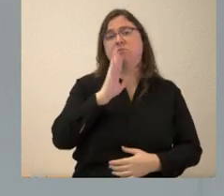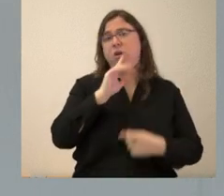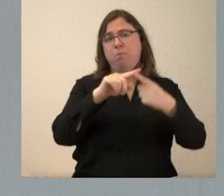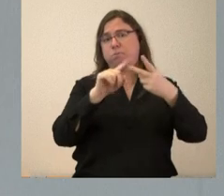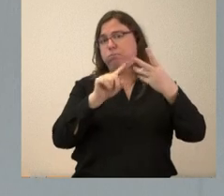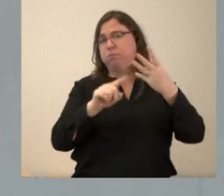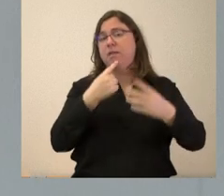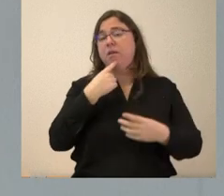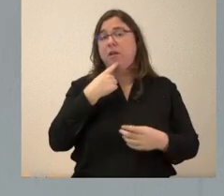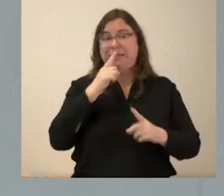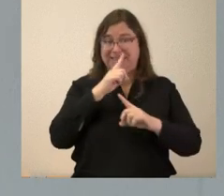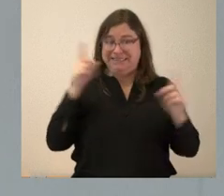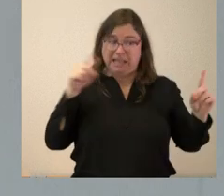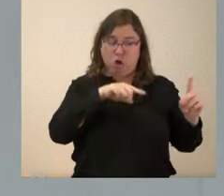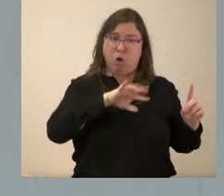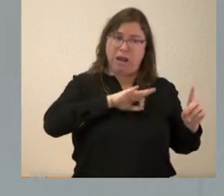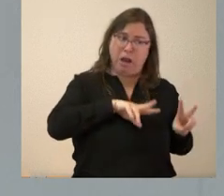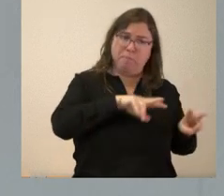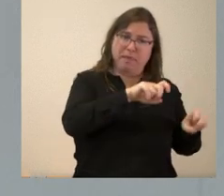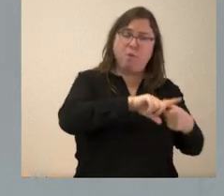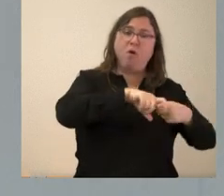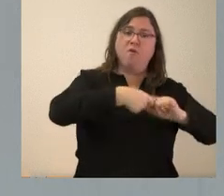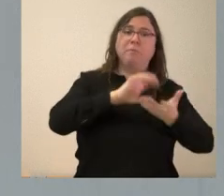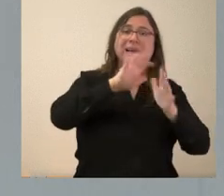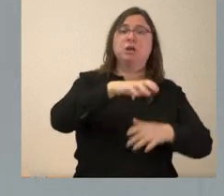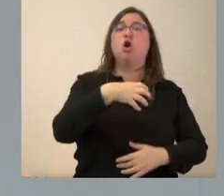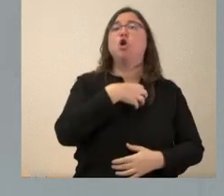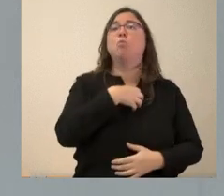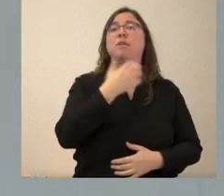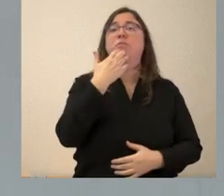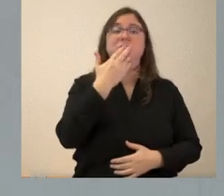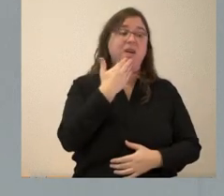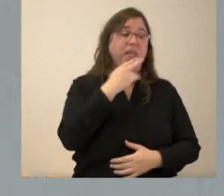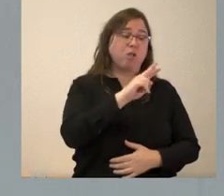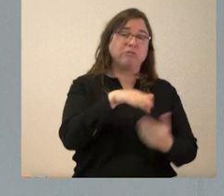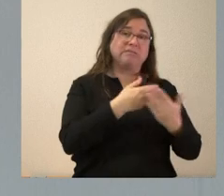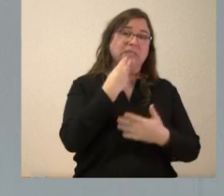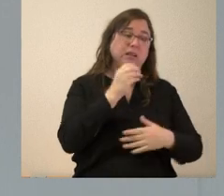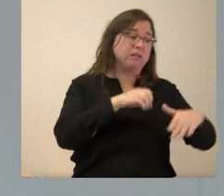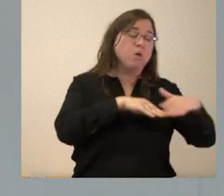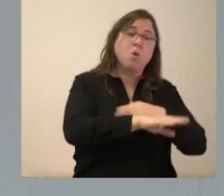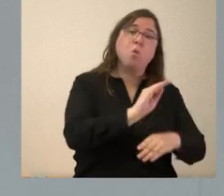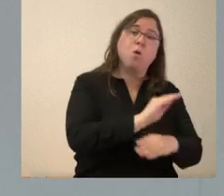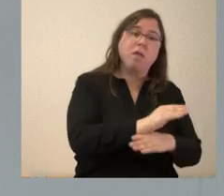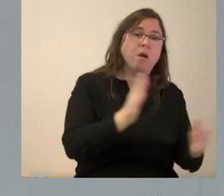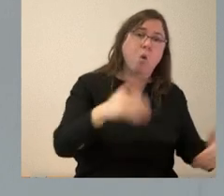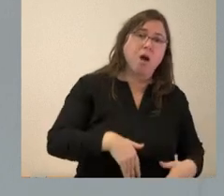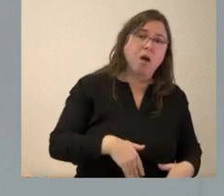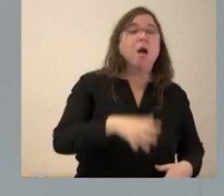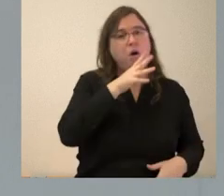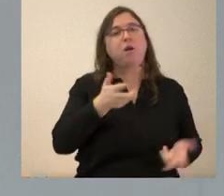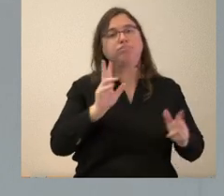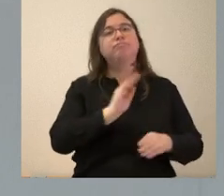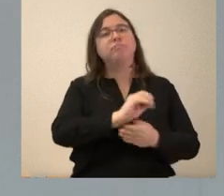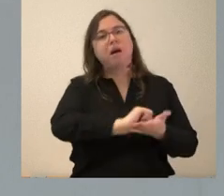señalado al principio del año pues las familias de Castilla y león no podían dejar a sus niños de dos a tres años de forma gratuita en los centros educativos hoy pueden